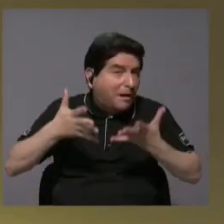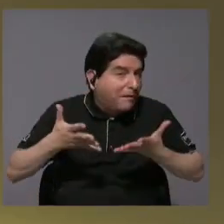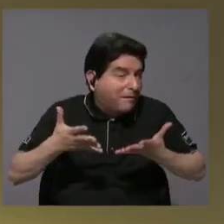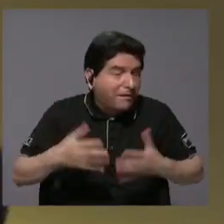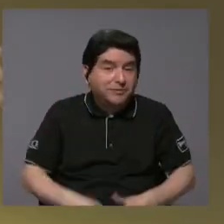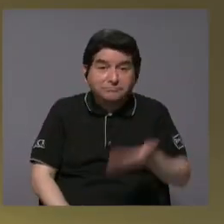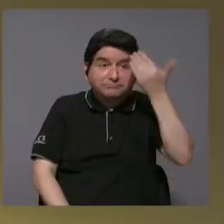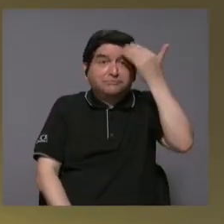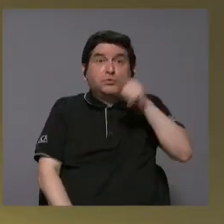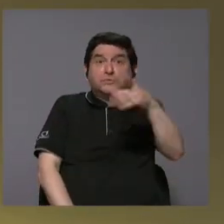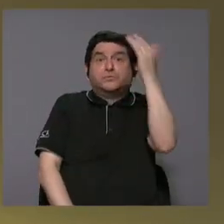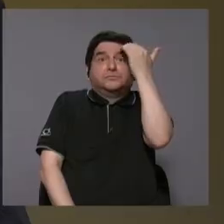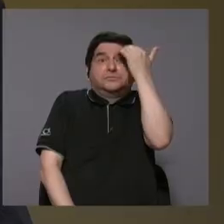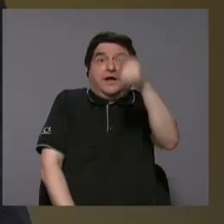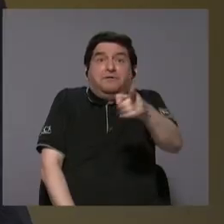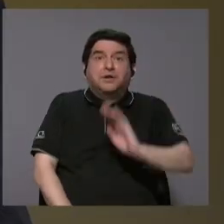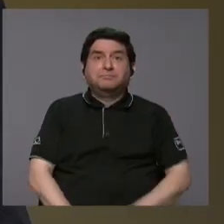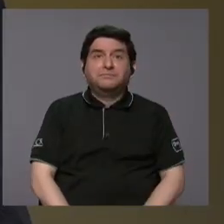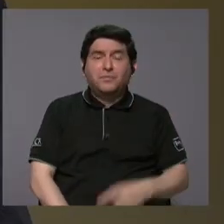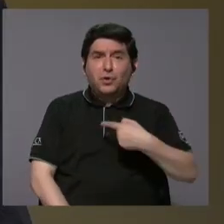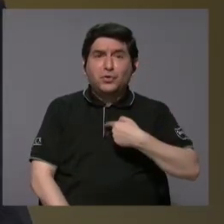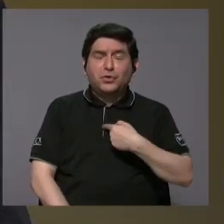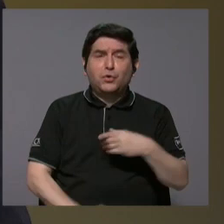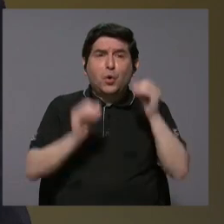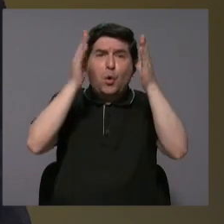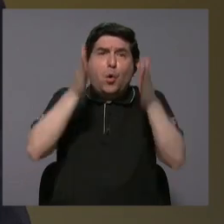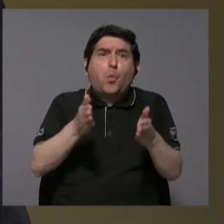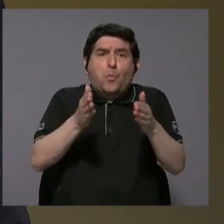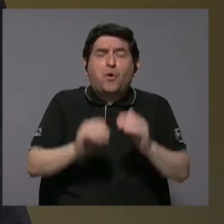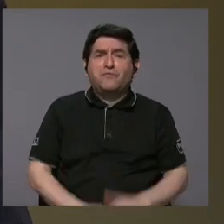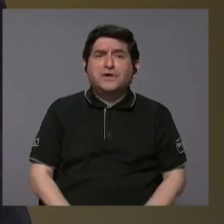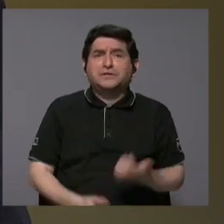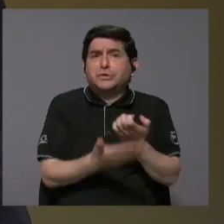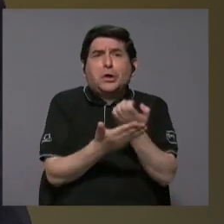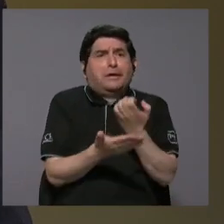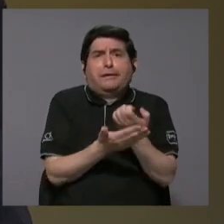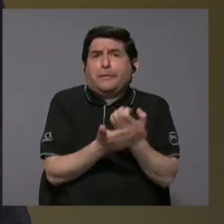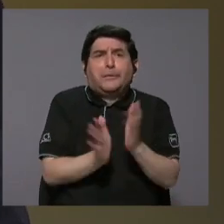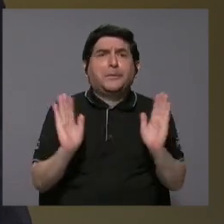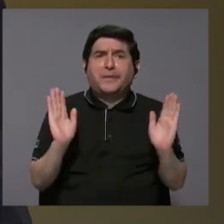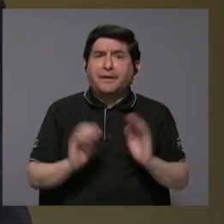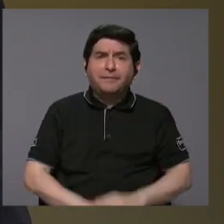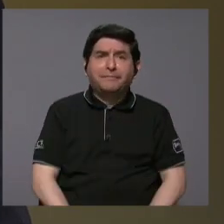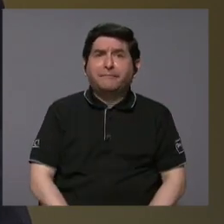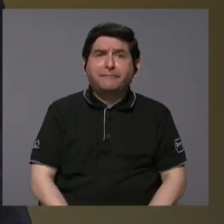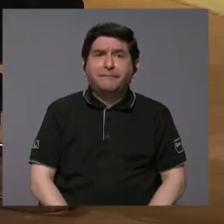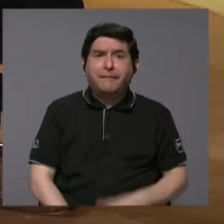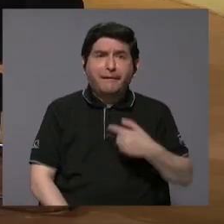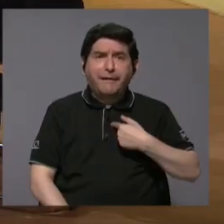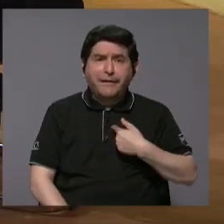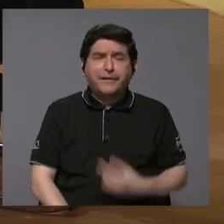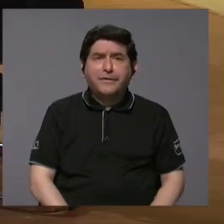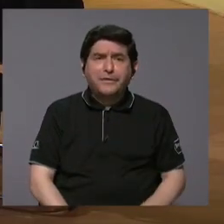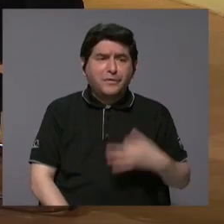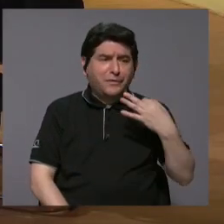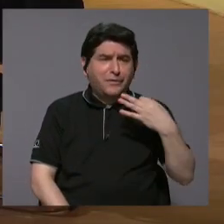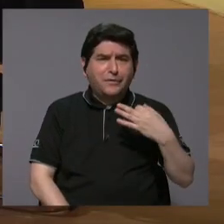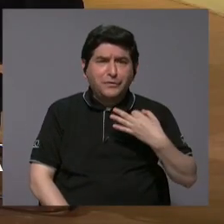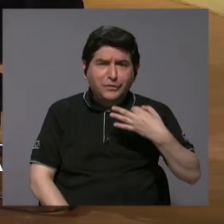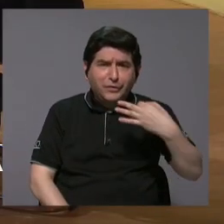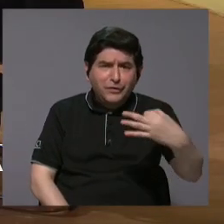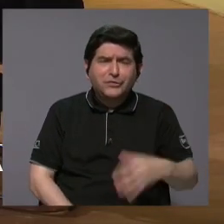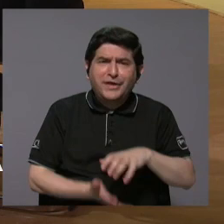No sé, ustedes son los que saben de eso. Yo soy un profesor sucho de economía que cada día tengo más